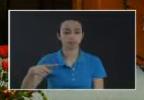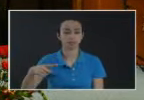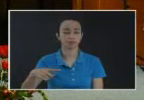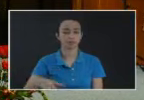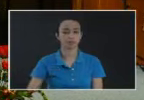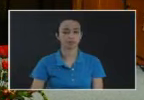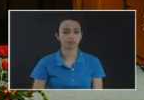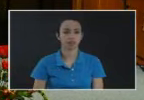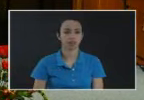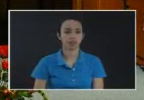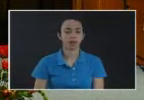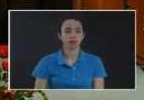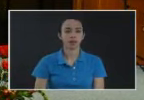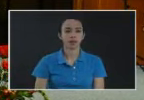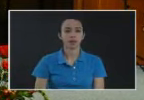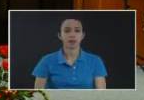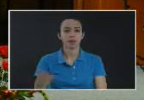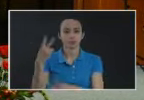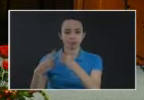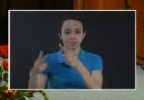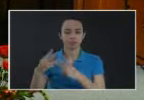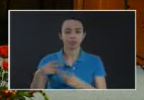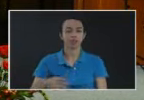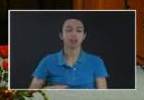llegó el abuelito, porque así le decía yo.